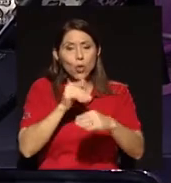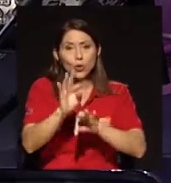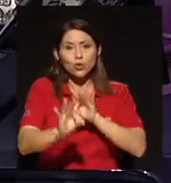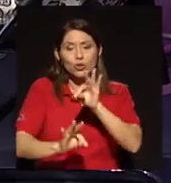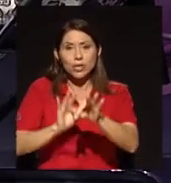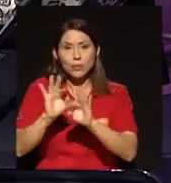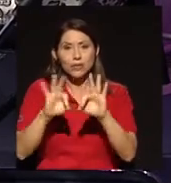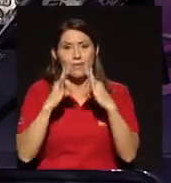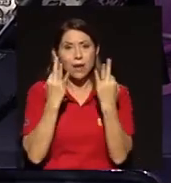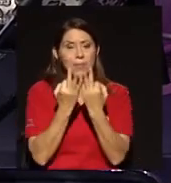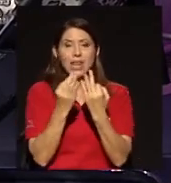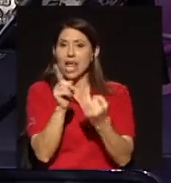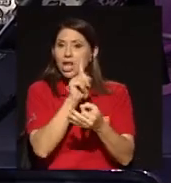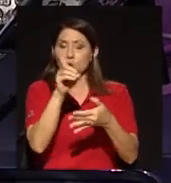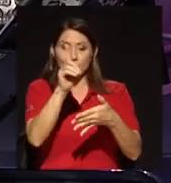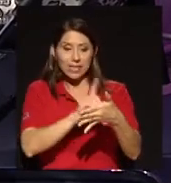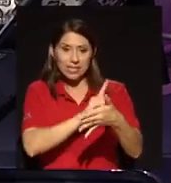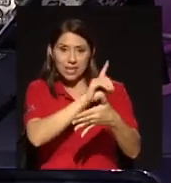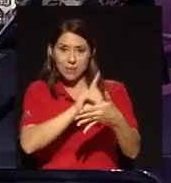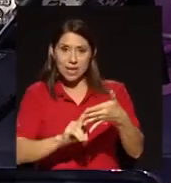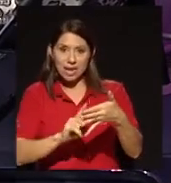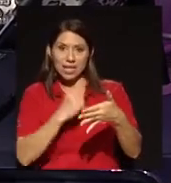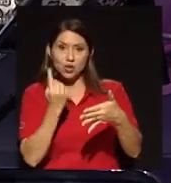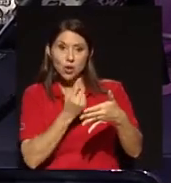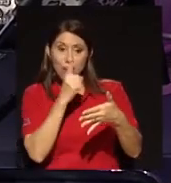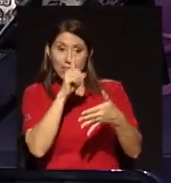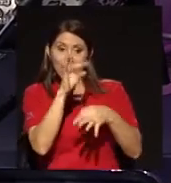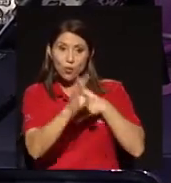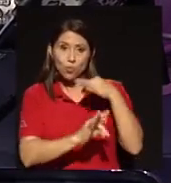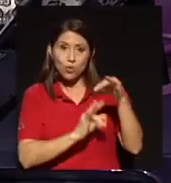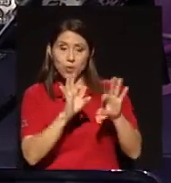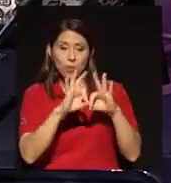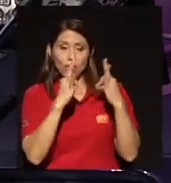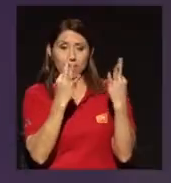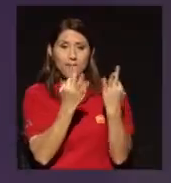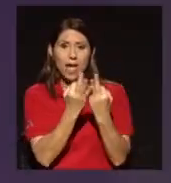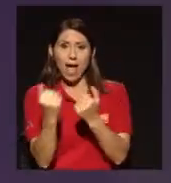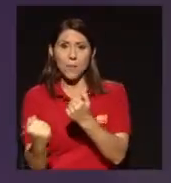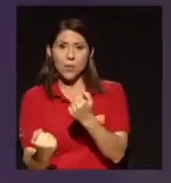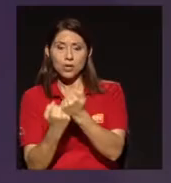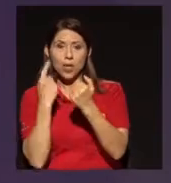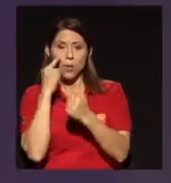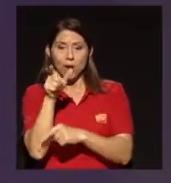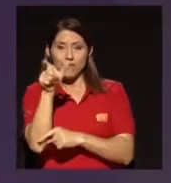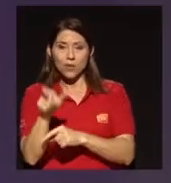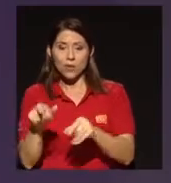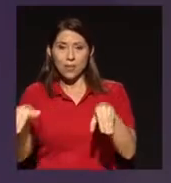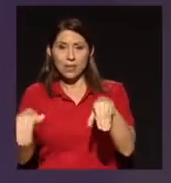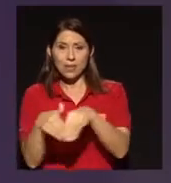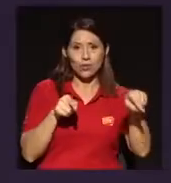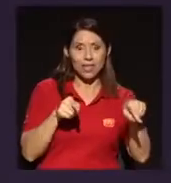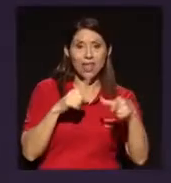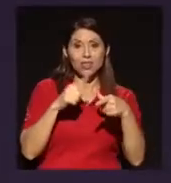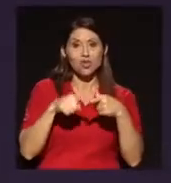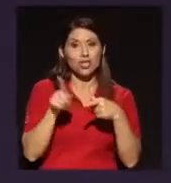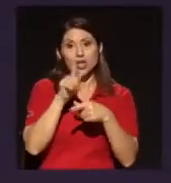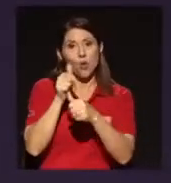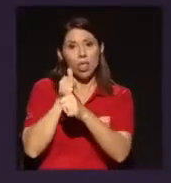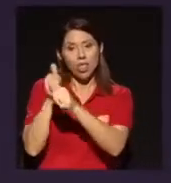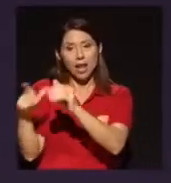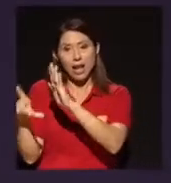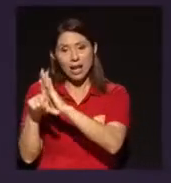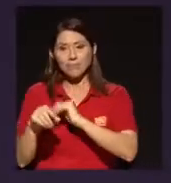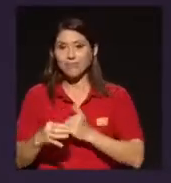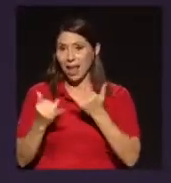discrimine en un tipo de formato familiar amparado por la figura del matrimonio, y todos los que no quepan en eso quedan al margen de la ley. Vamos a una